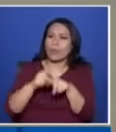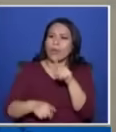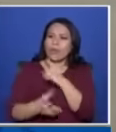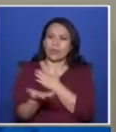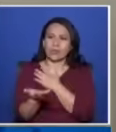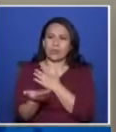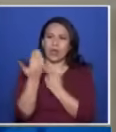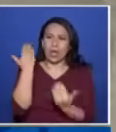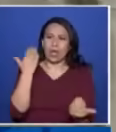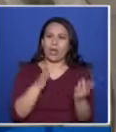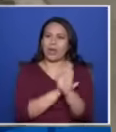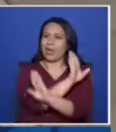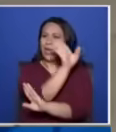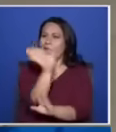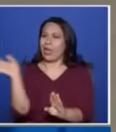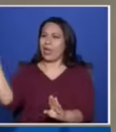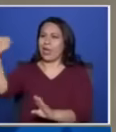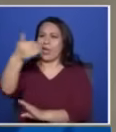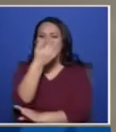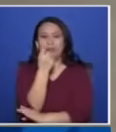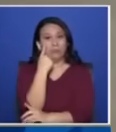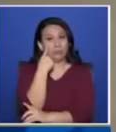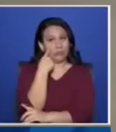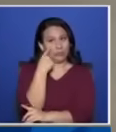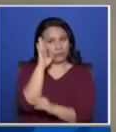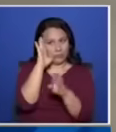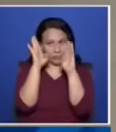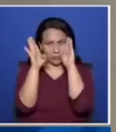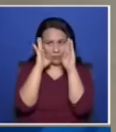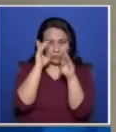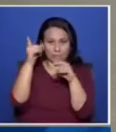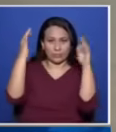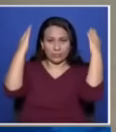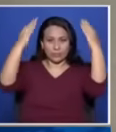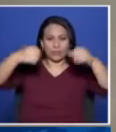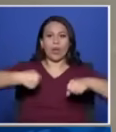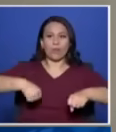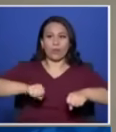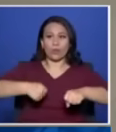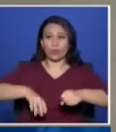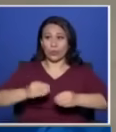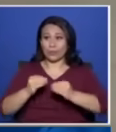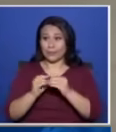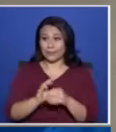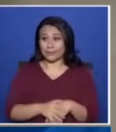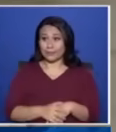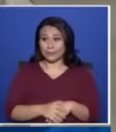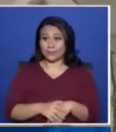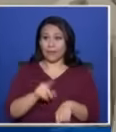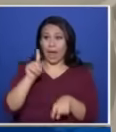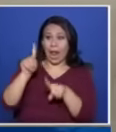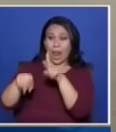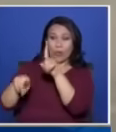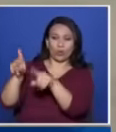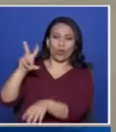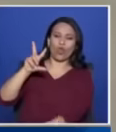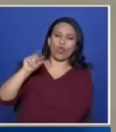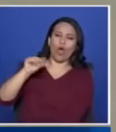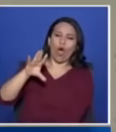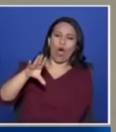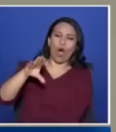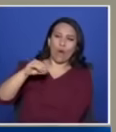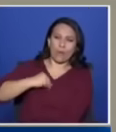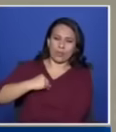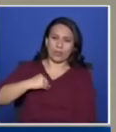este punto, así que a las autoridades de tránsito estar un poco atentos con esa situación, que algunos conductores de